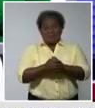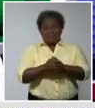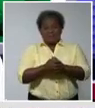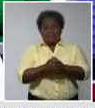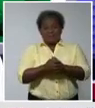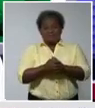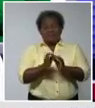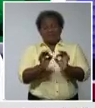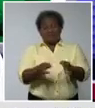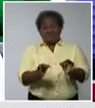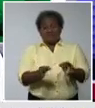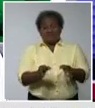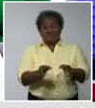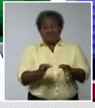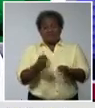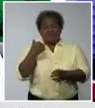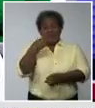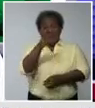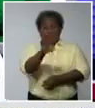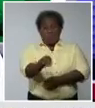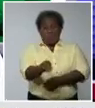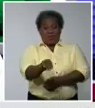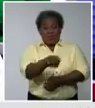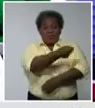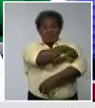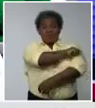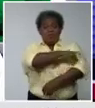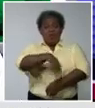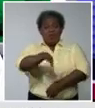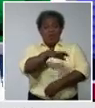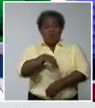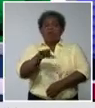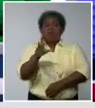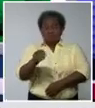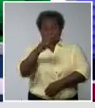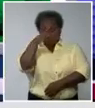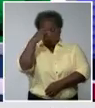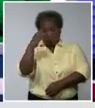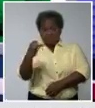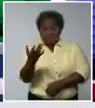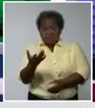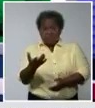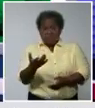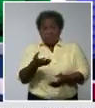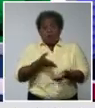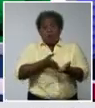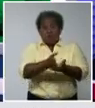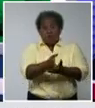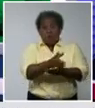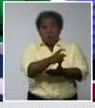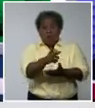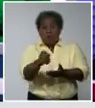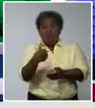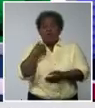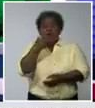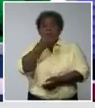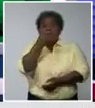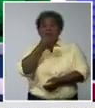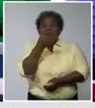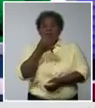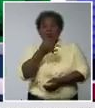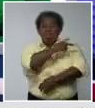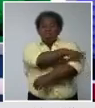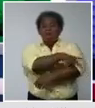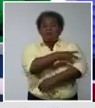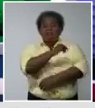Realmente te digo porque la población dice, sí, vamos a seguir poniendo. Y fíjense que yo dije lo de Israel para dejar claro que en